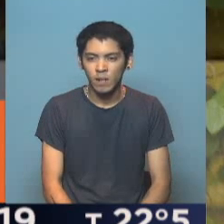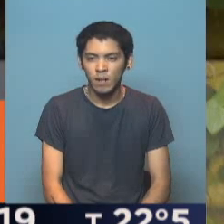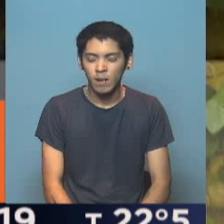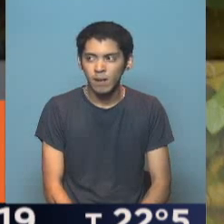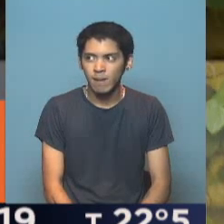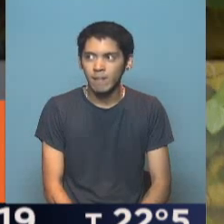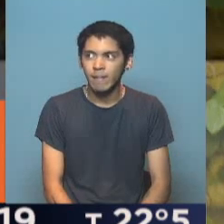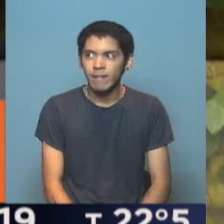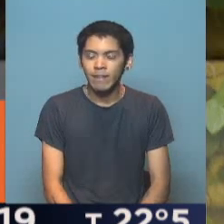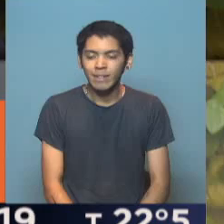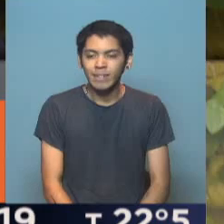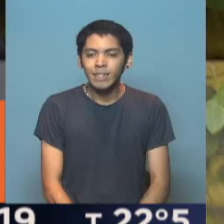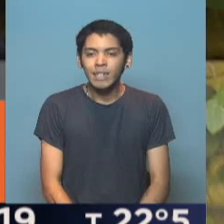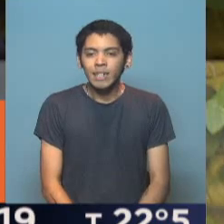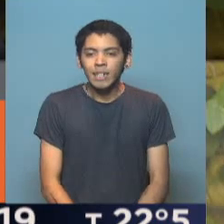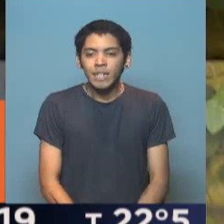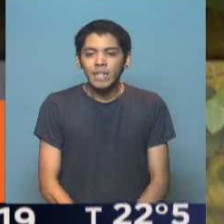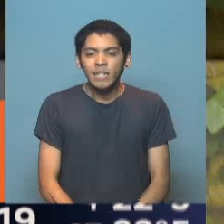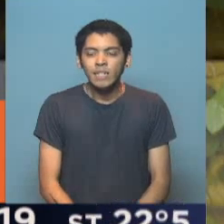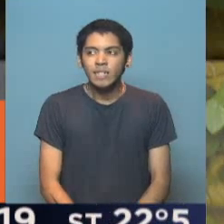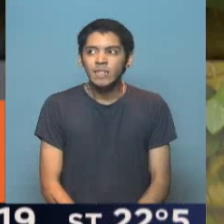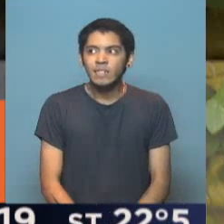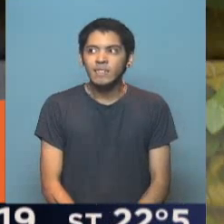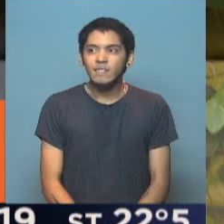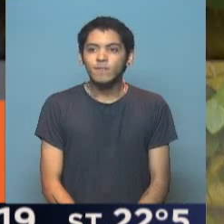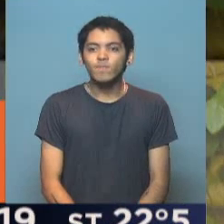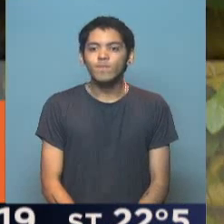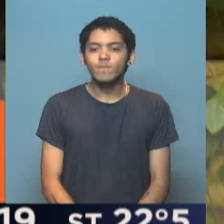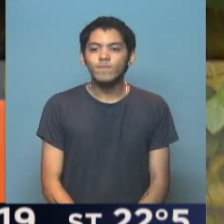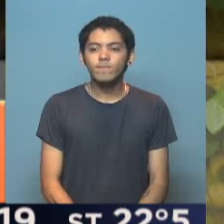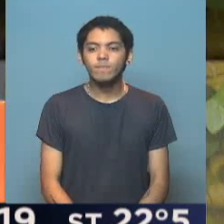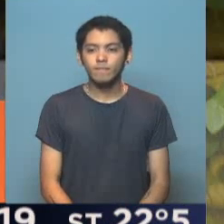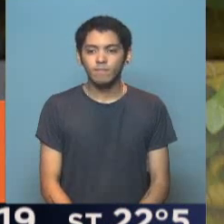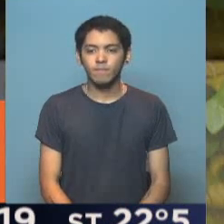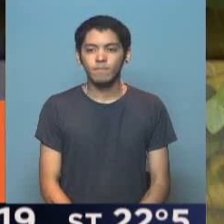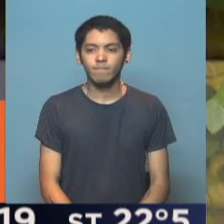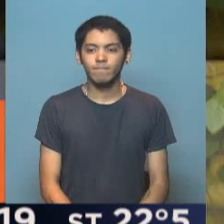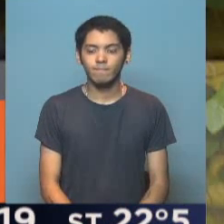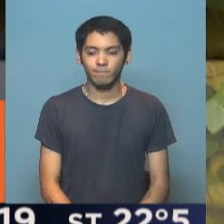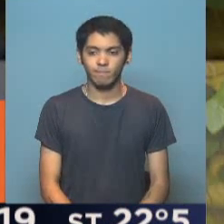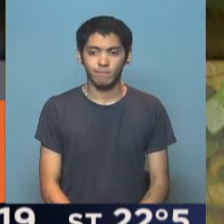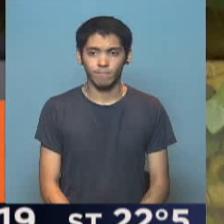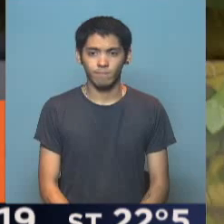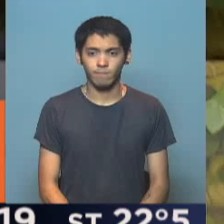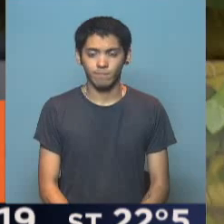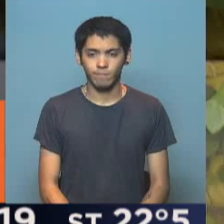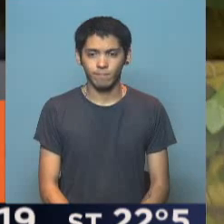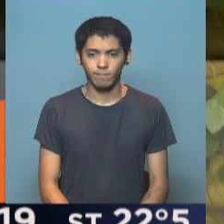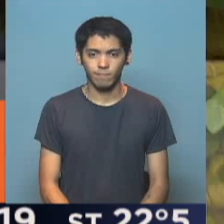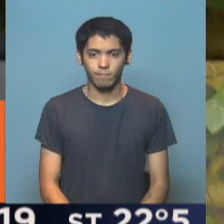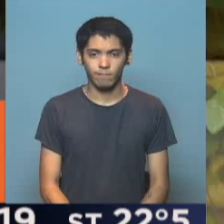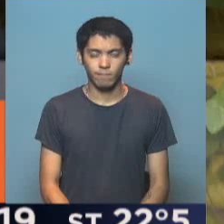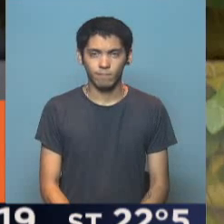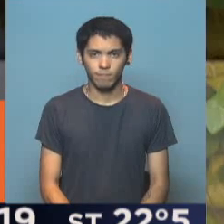tarea, pero que este tipo de jueces no lo podemos tener. No podemos tener un juez que cree que la vida es